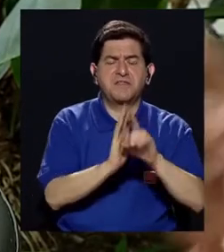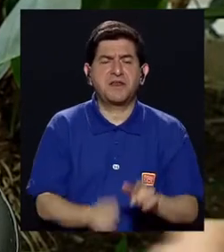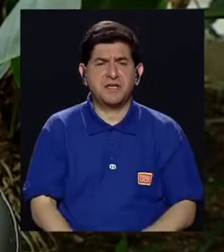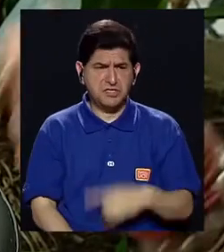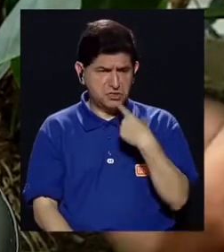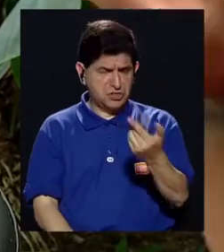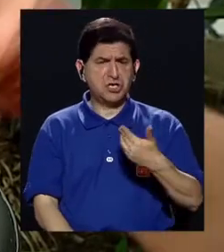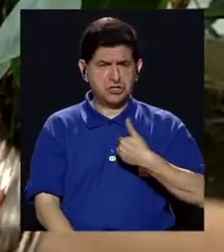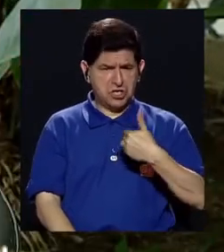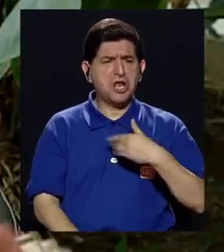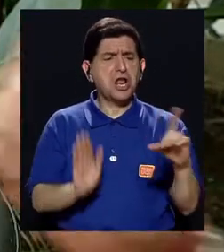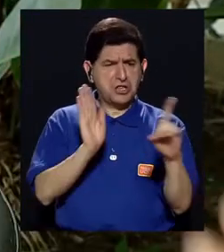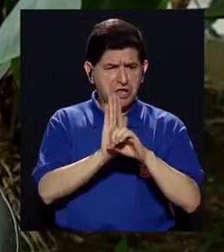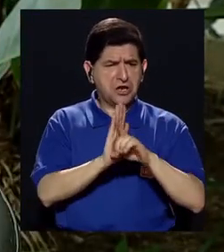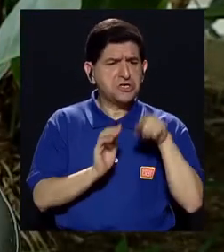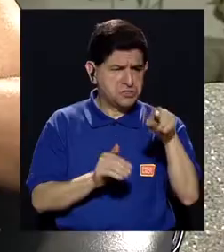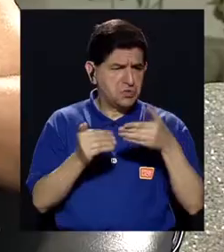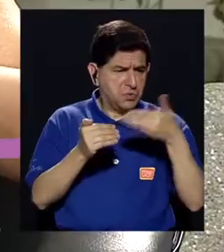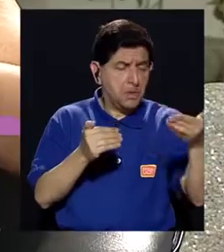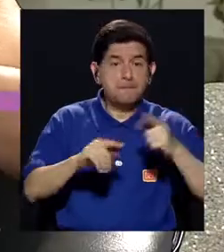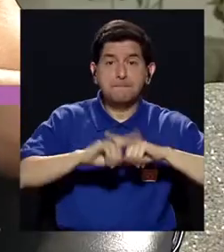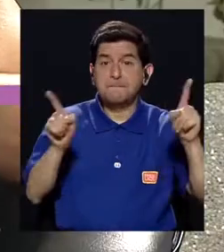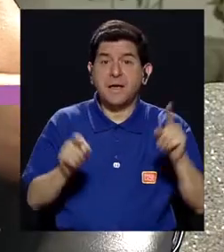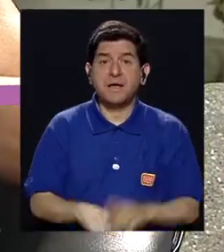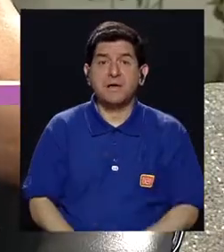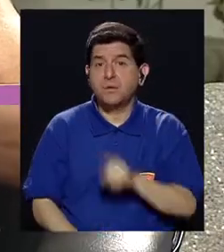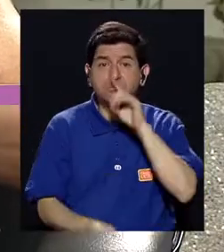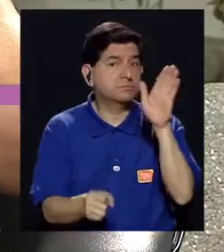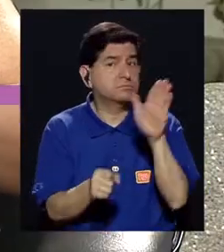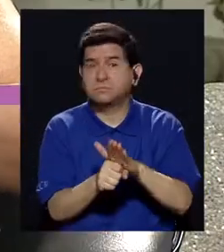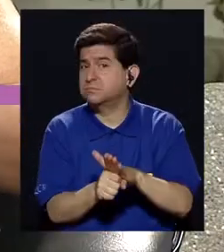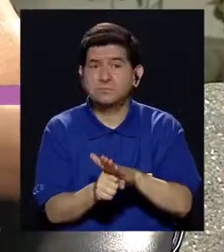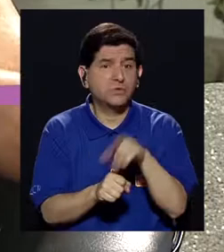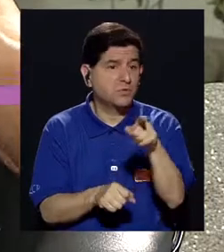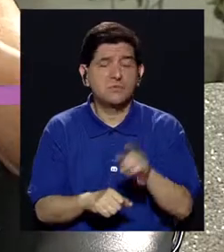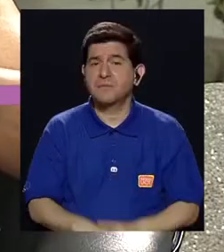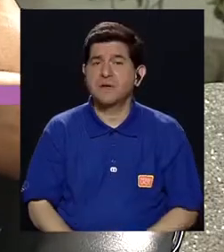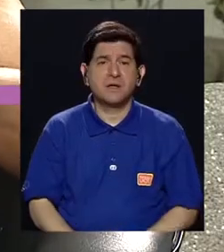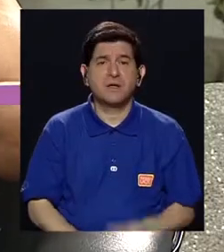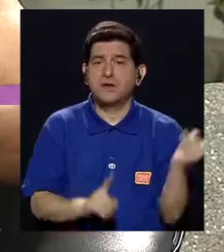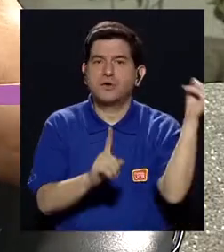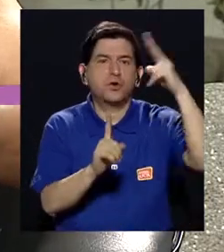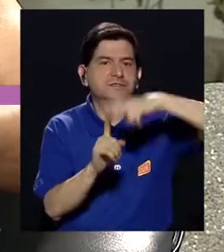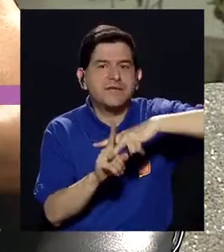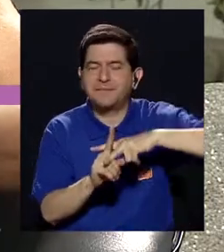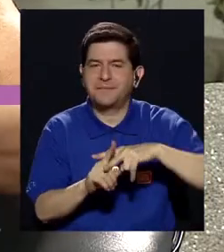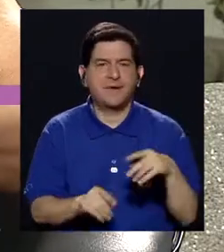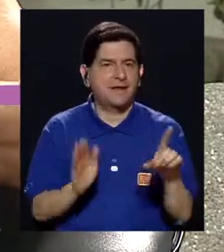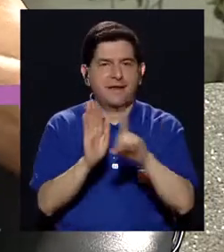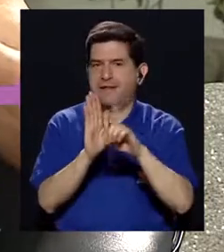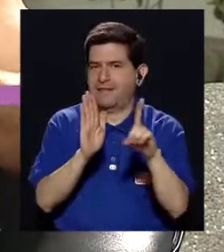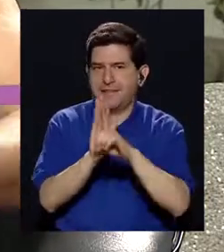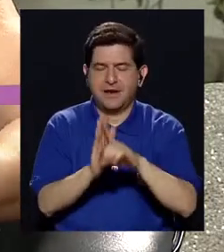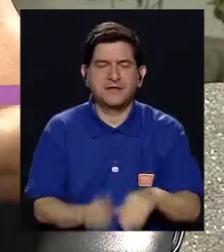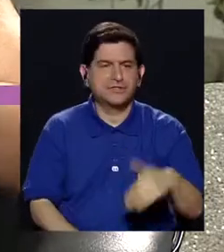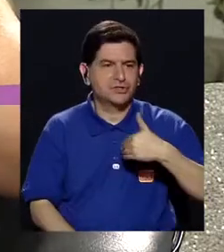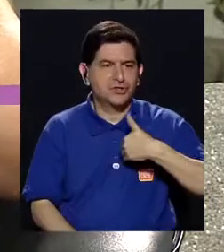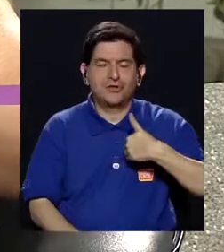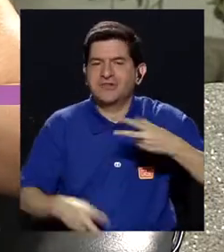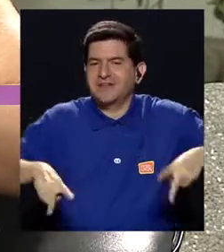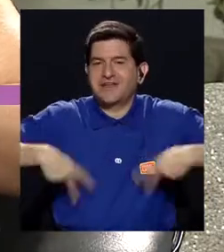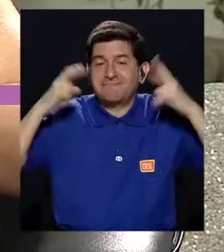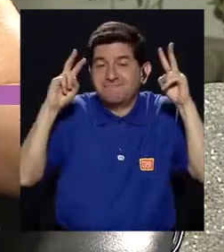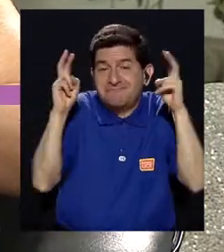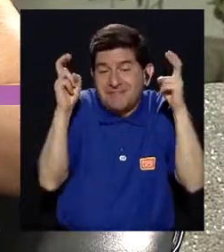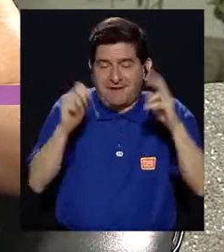solamente se dice tiene derecho a tal cosa, pero no se hace efectivo el derecho, no se operacionaliza, no se le da vida al